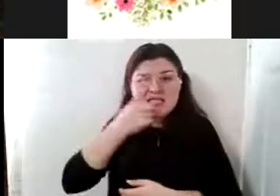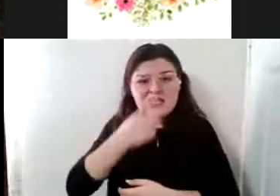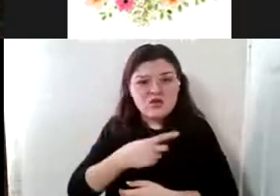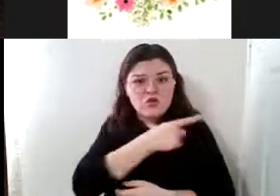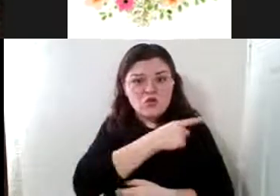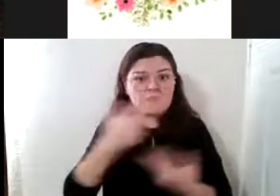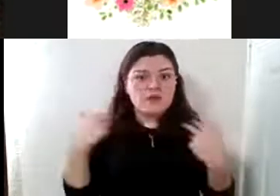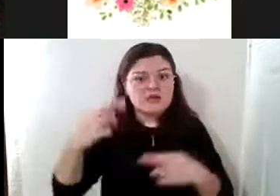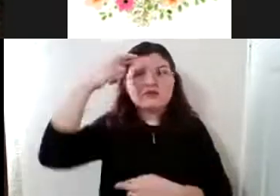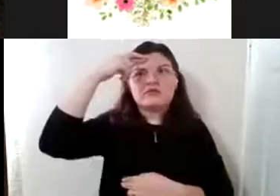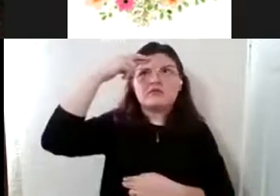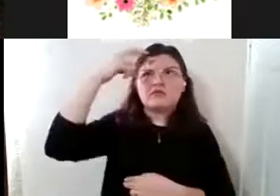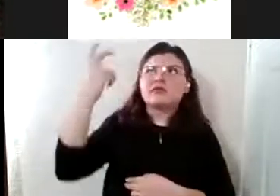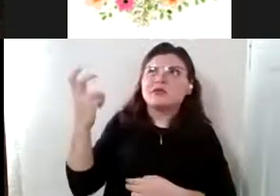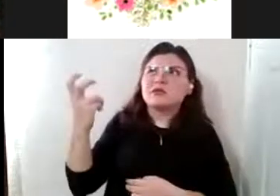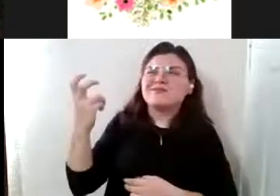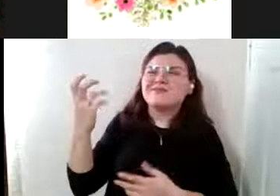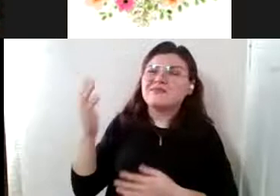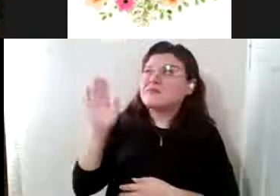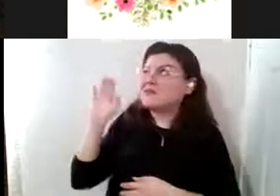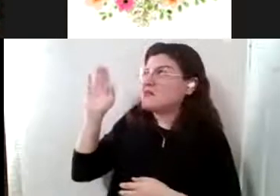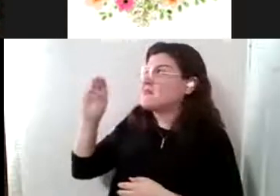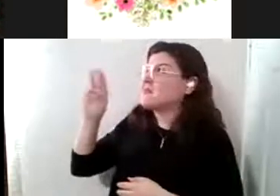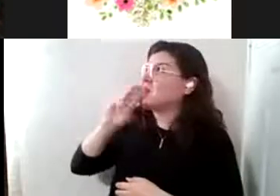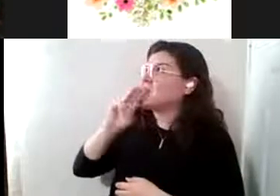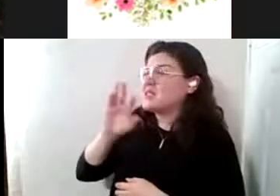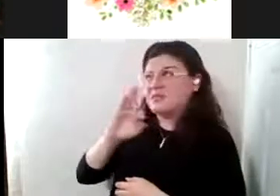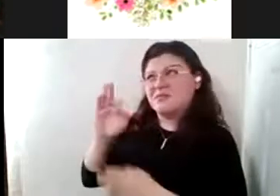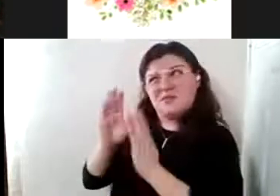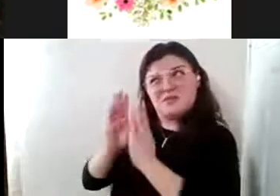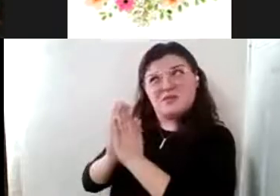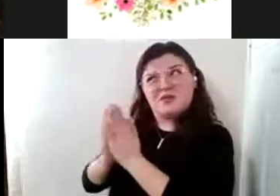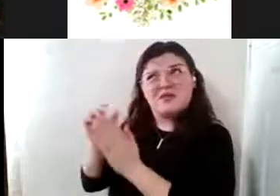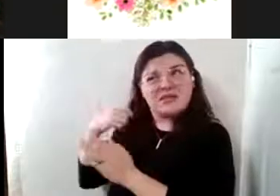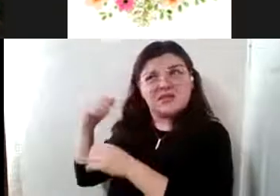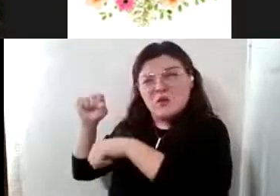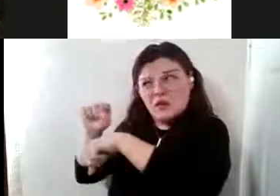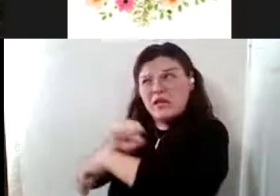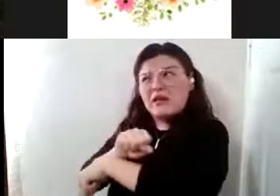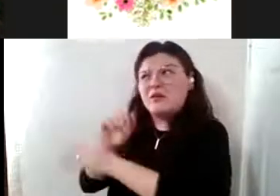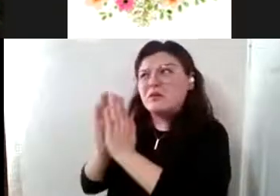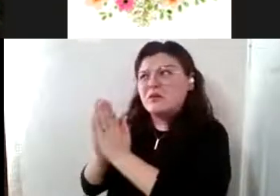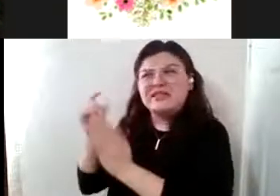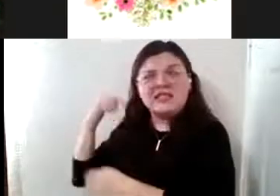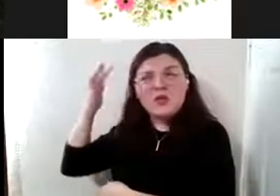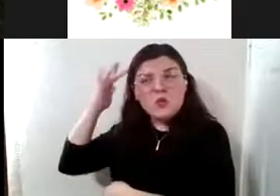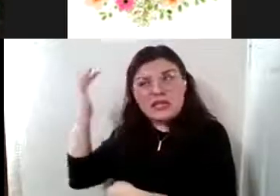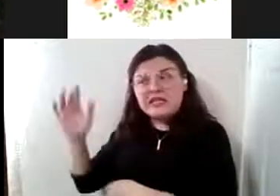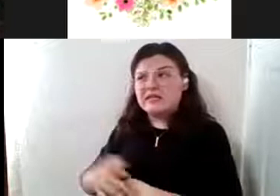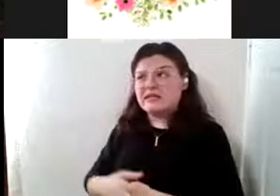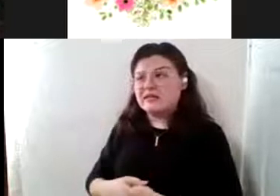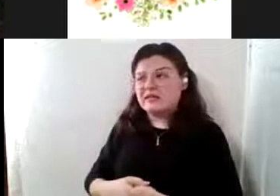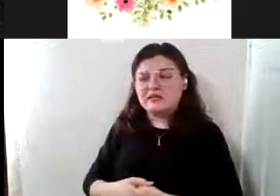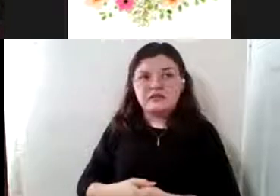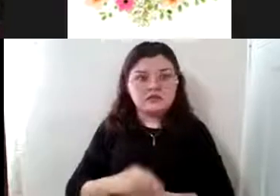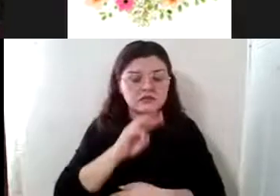aconsejado y dijo, mamá, ¿me puedes peinar más suave? Es que me duele. Mamá